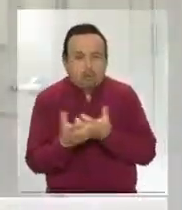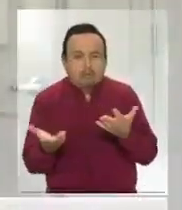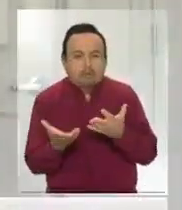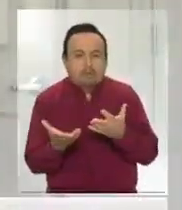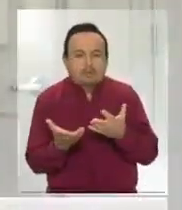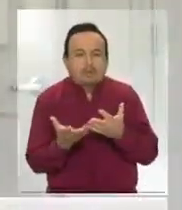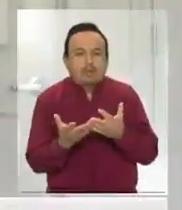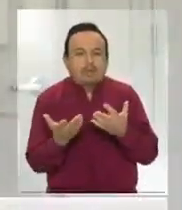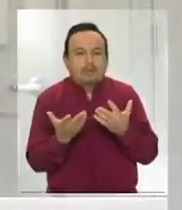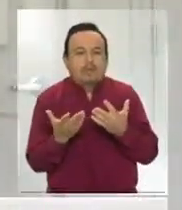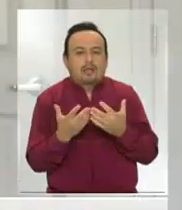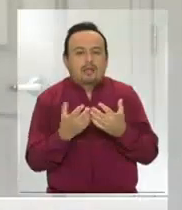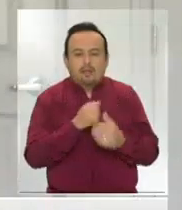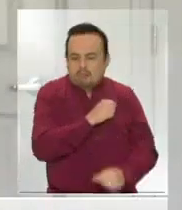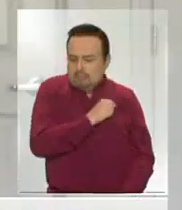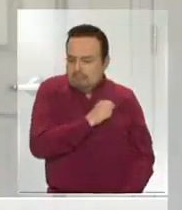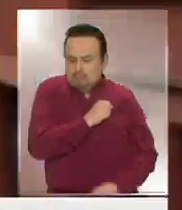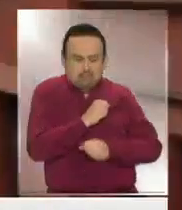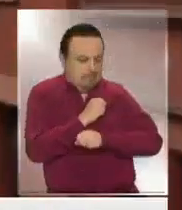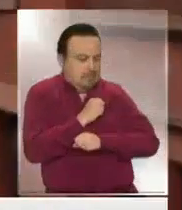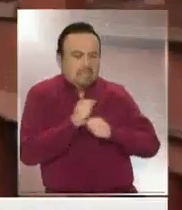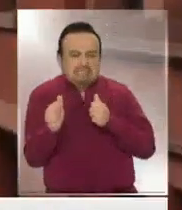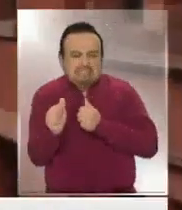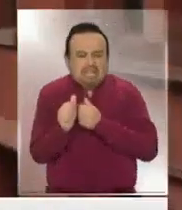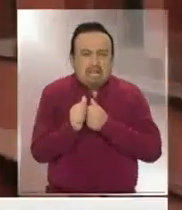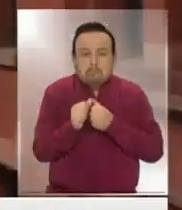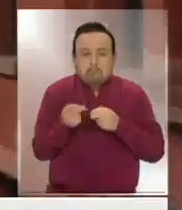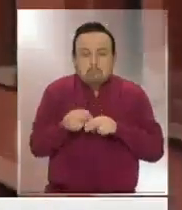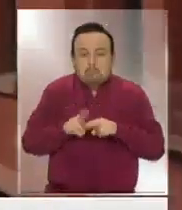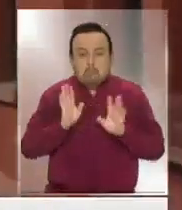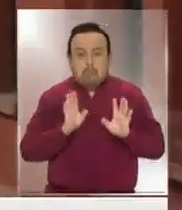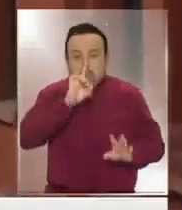estar, qué sé yo, codo a codo con alguien.